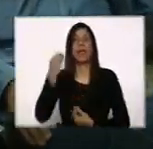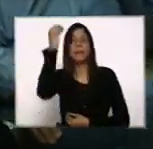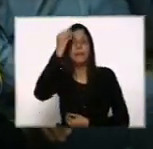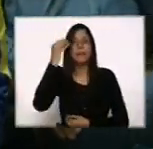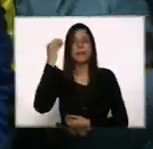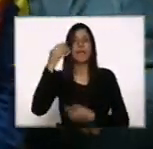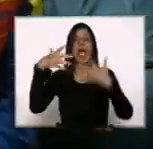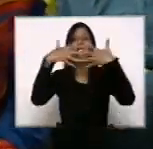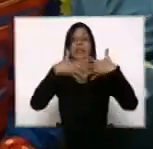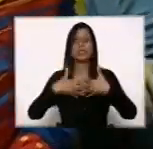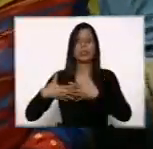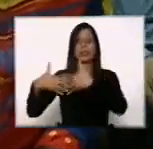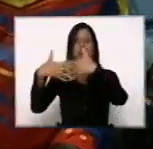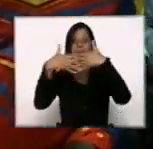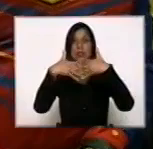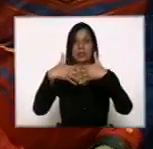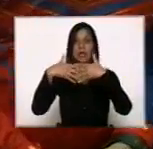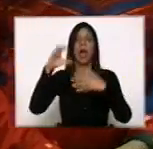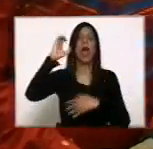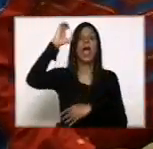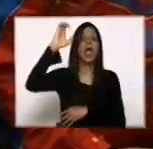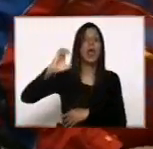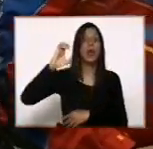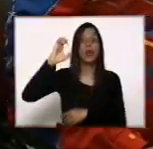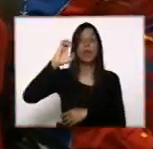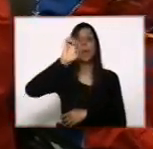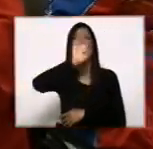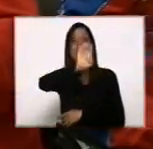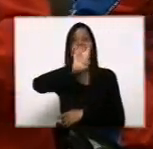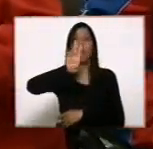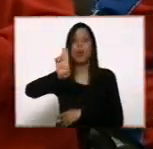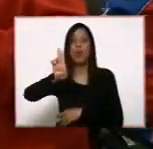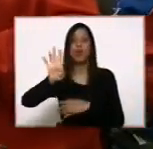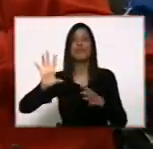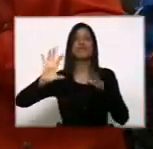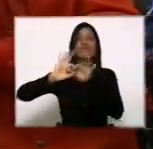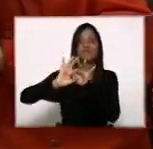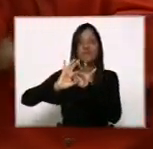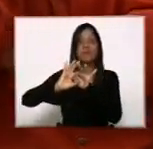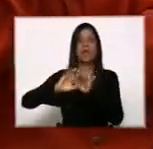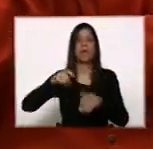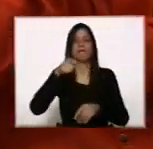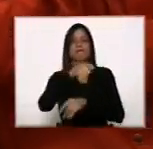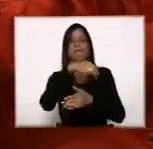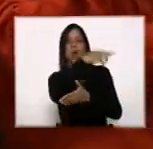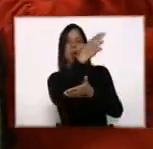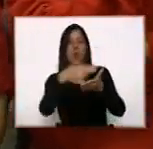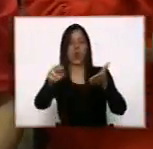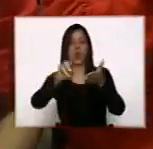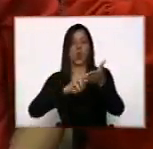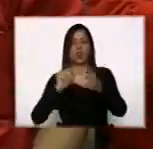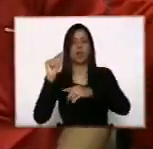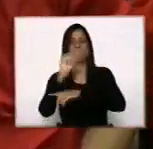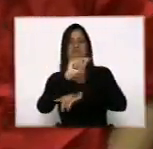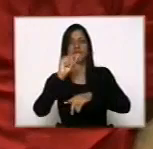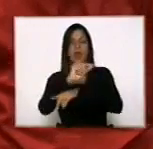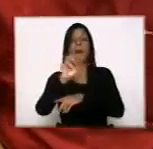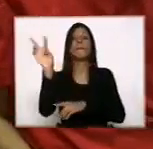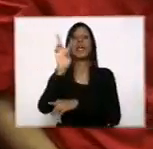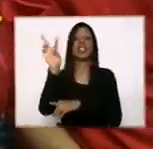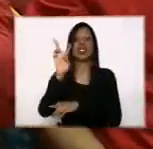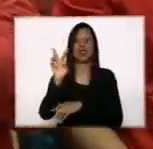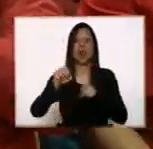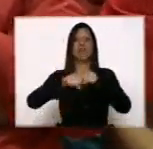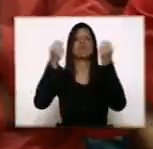los Estados Unidos de América y la Unión Europea han impuesto ilegítimas e ilícitas sanciones coercitivas y unilaterales